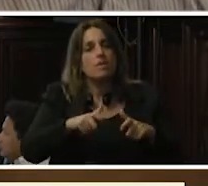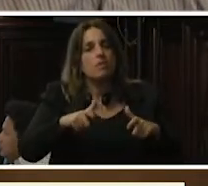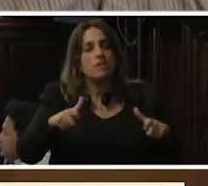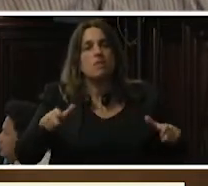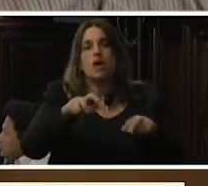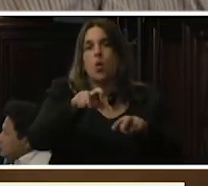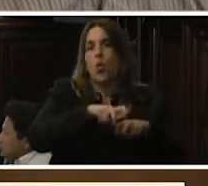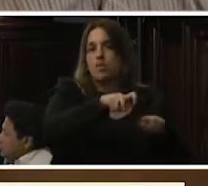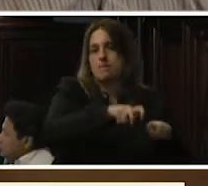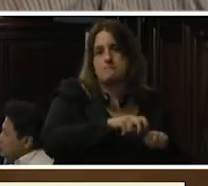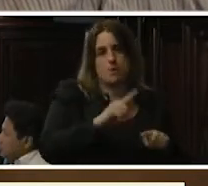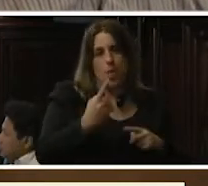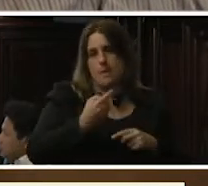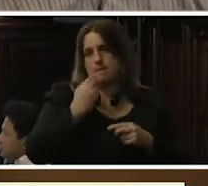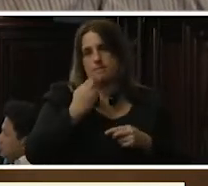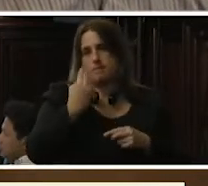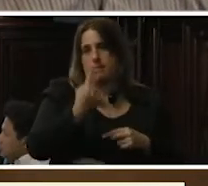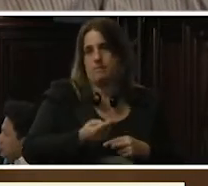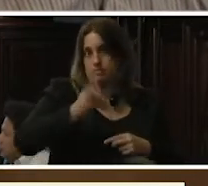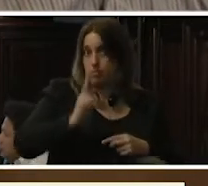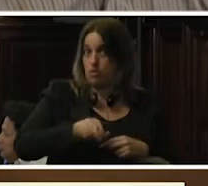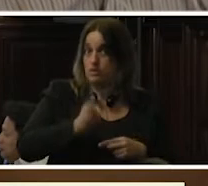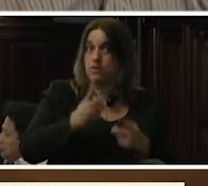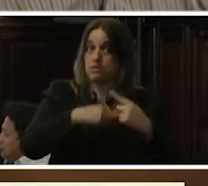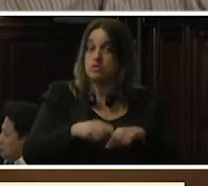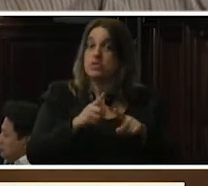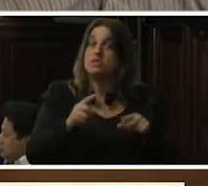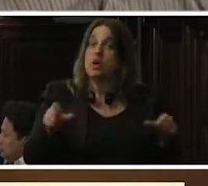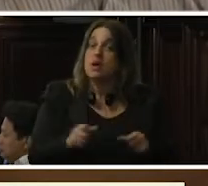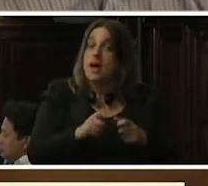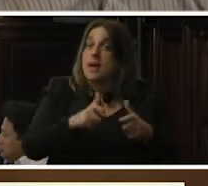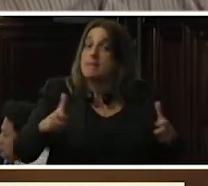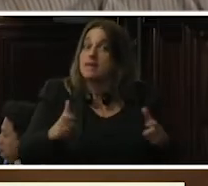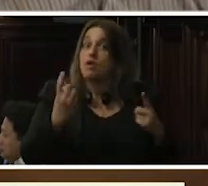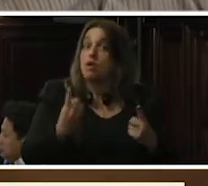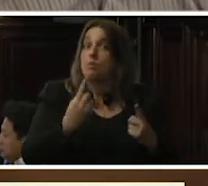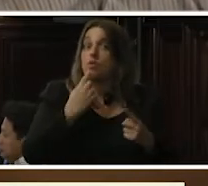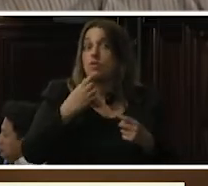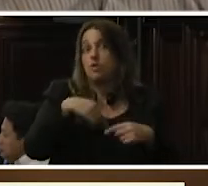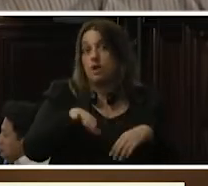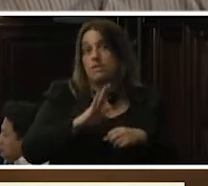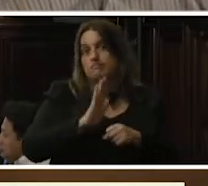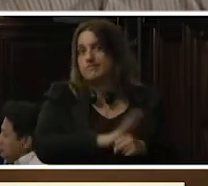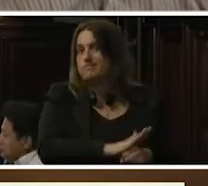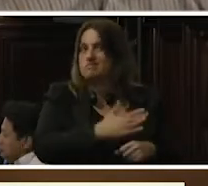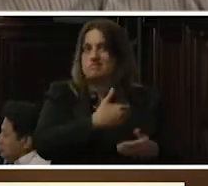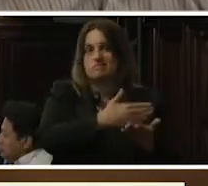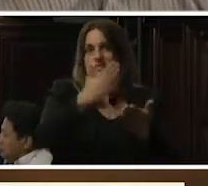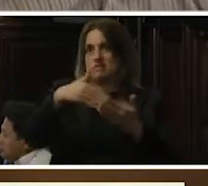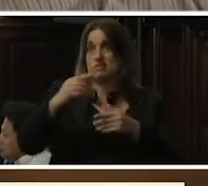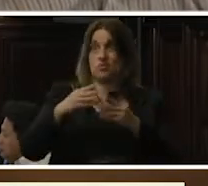ilícitos. La vulnerabilidad de los mapayerri se ha incrementado debido al desplazamiento forzado de sus tierras